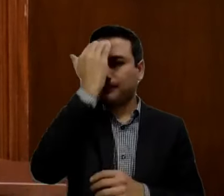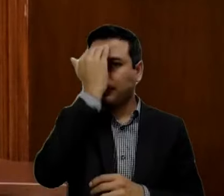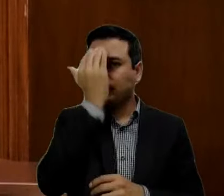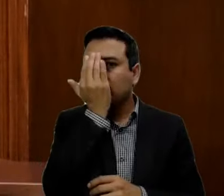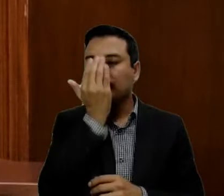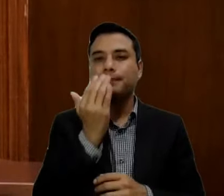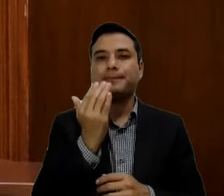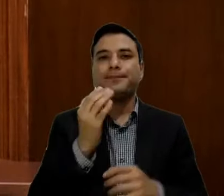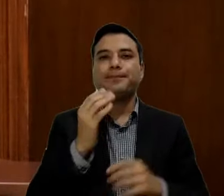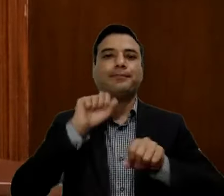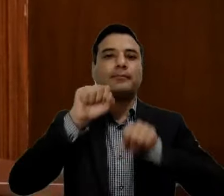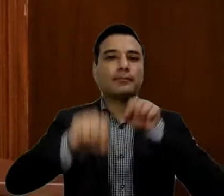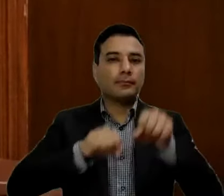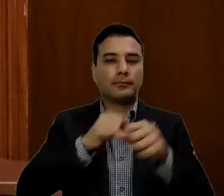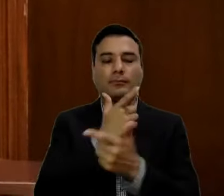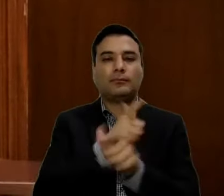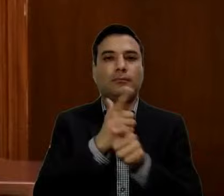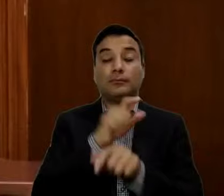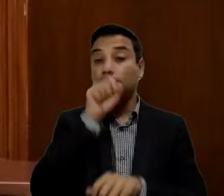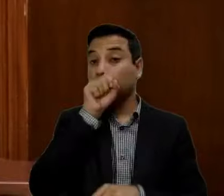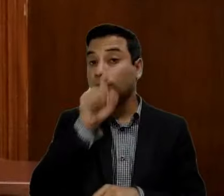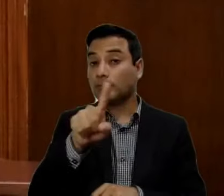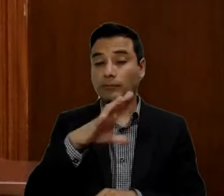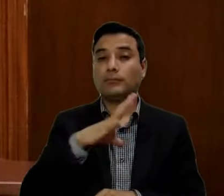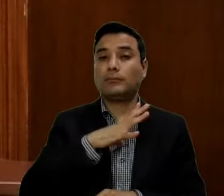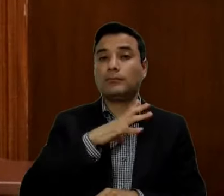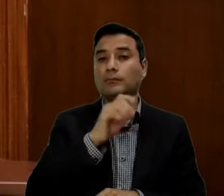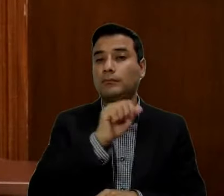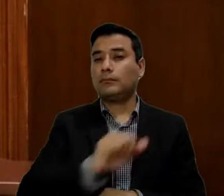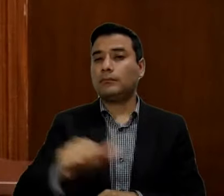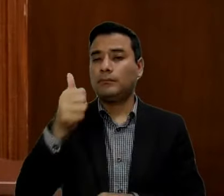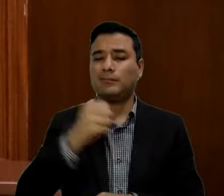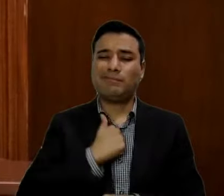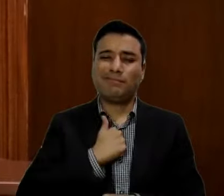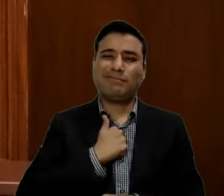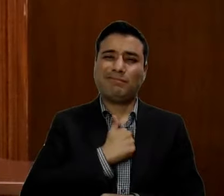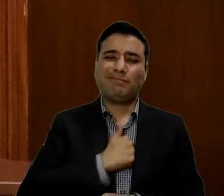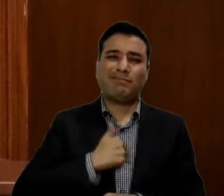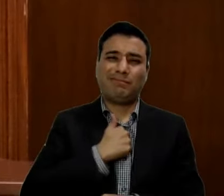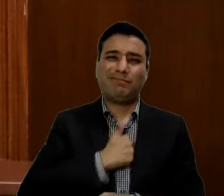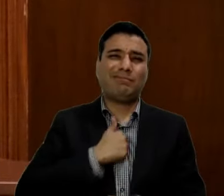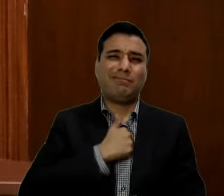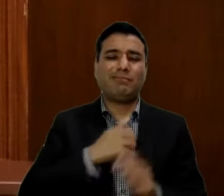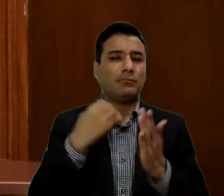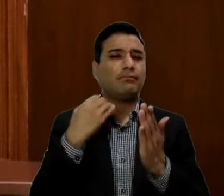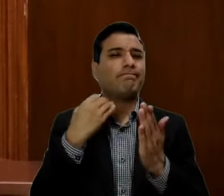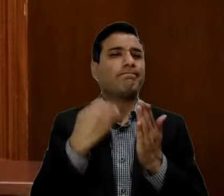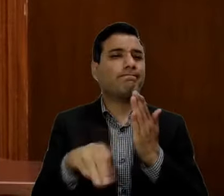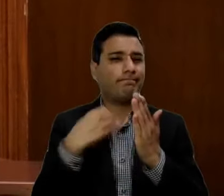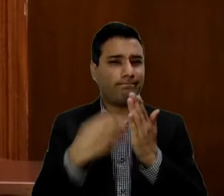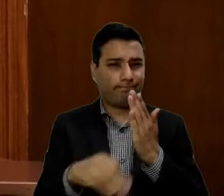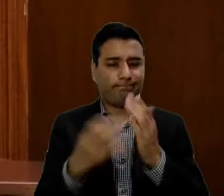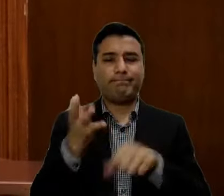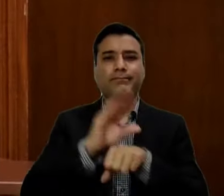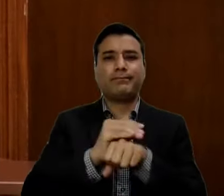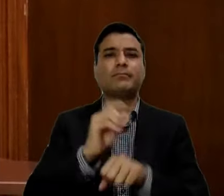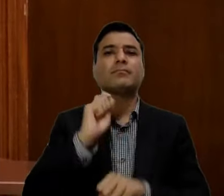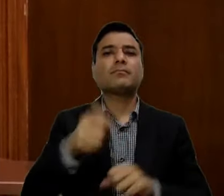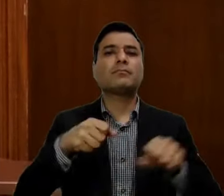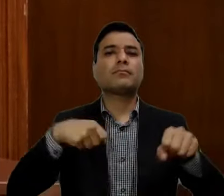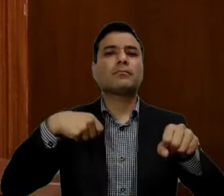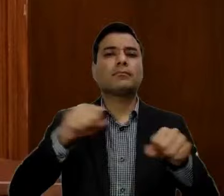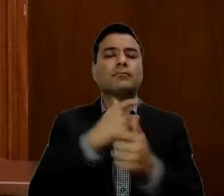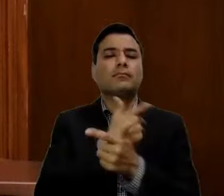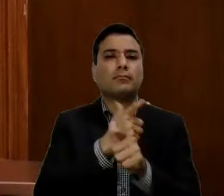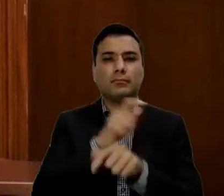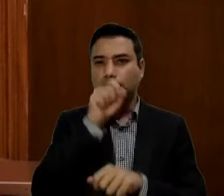bicitaxis, e incluso aquellos de manera lamentable que no están regulados, como son los mototaxis o el